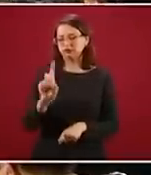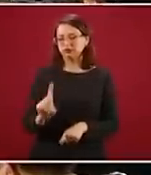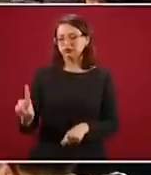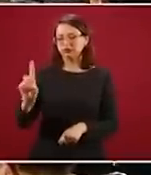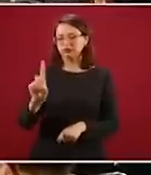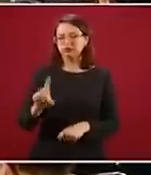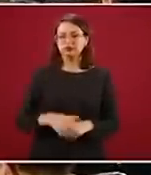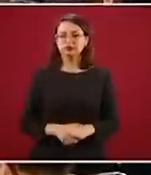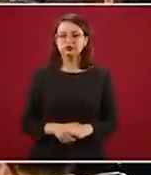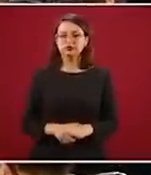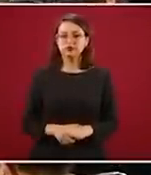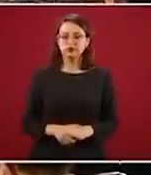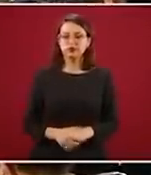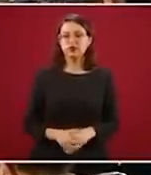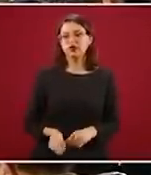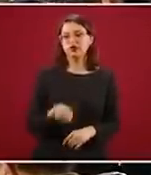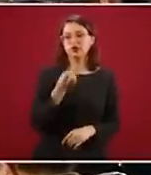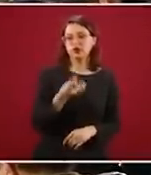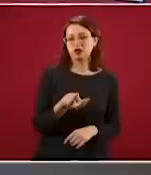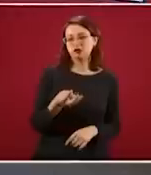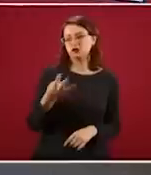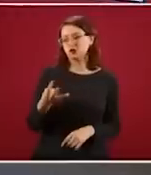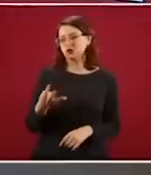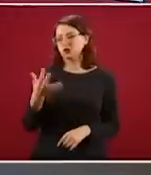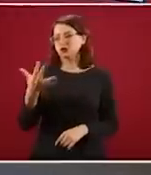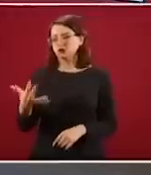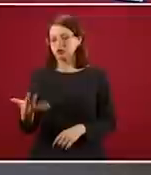Tres, cuatro y cinco.